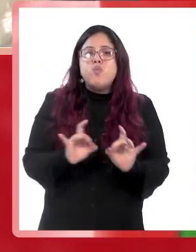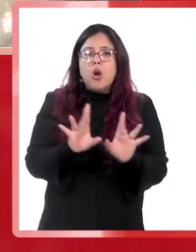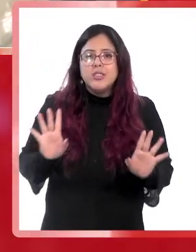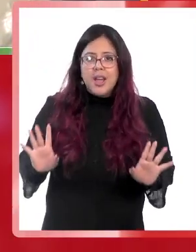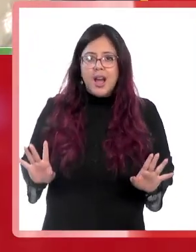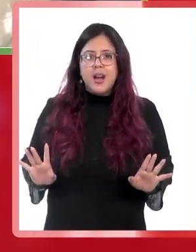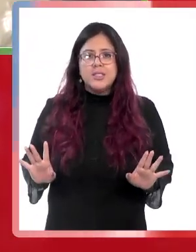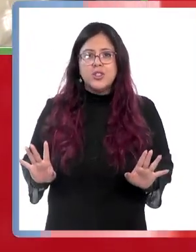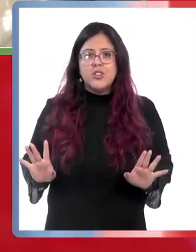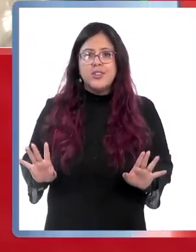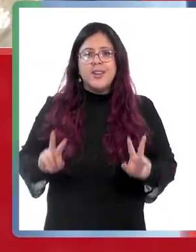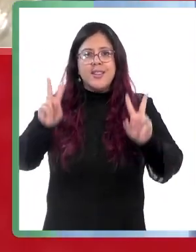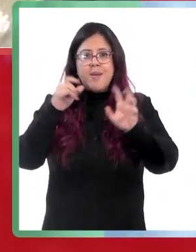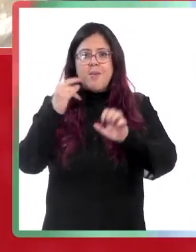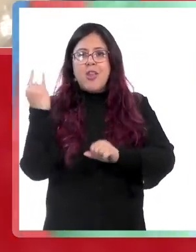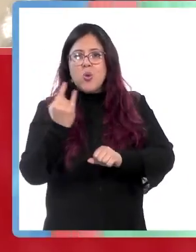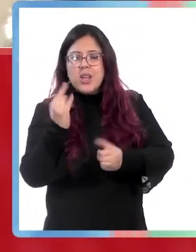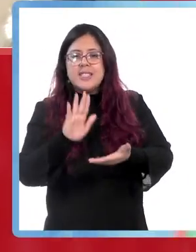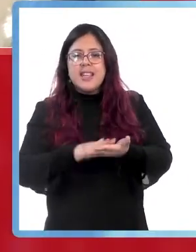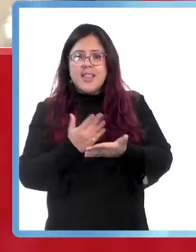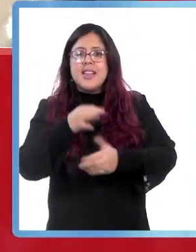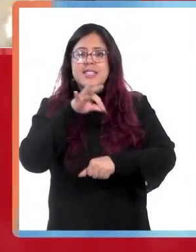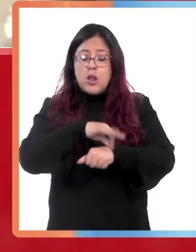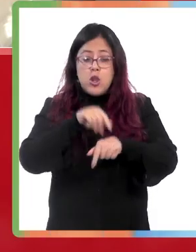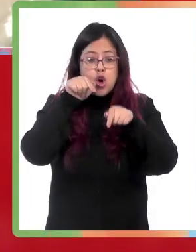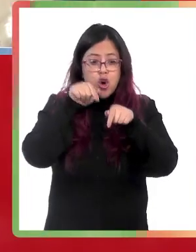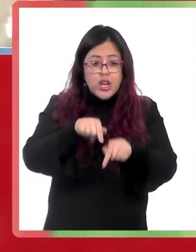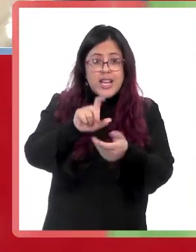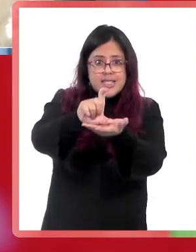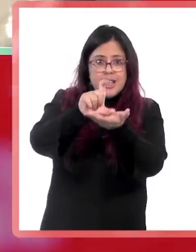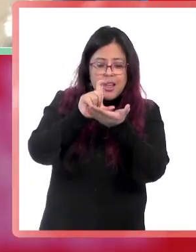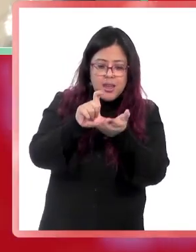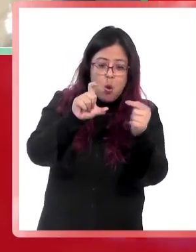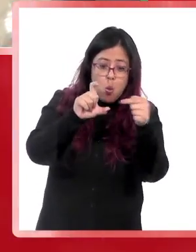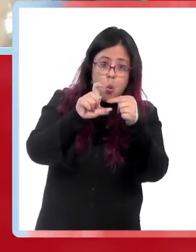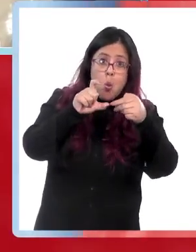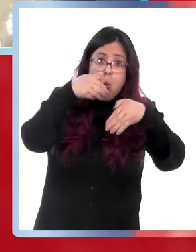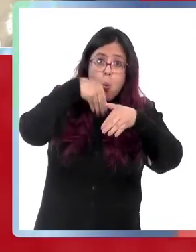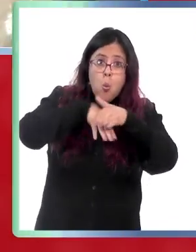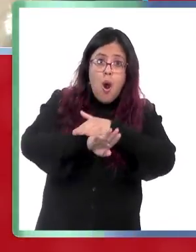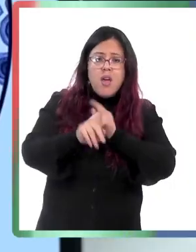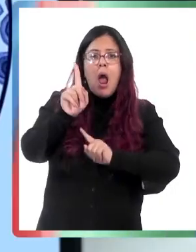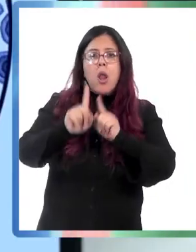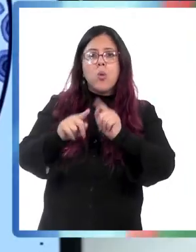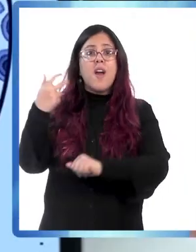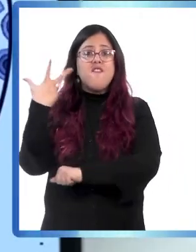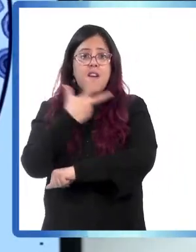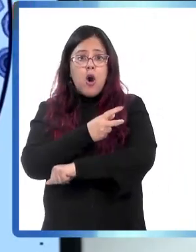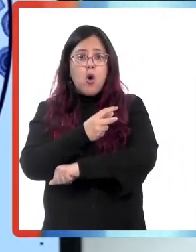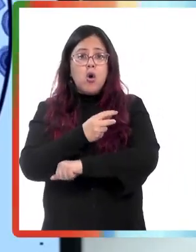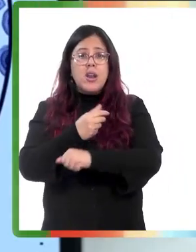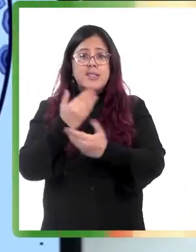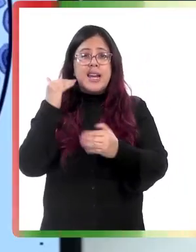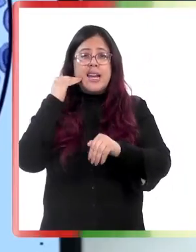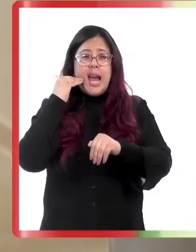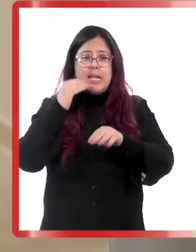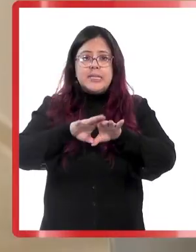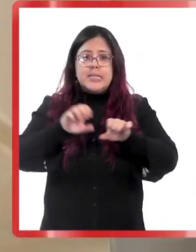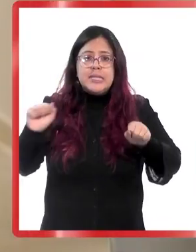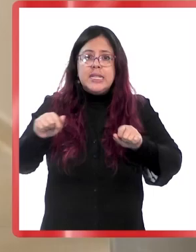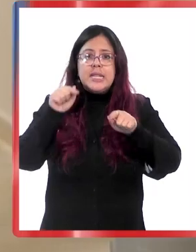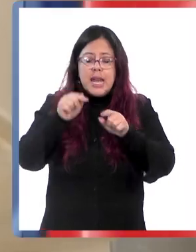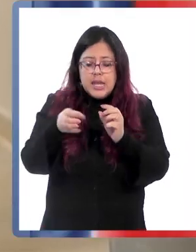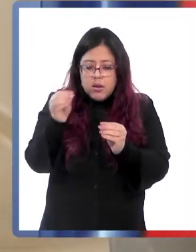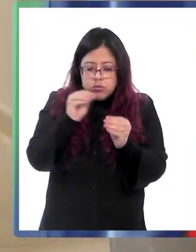para cuando hay emergencias sanitarias, y a partir de eso, vacunas que ya estaban semi